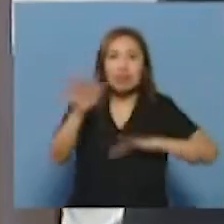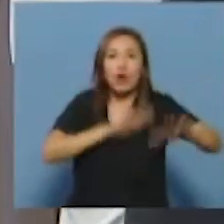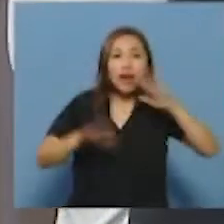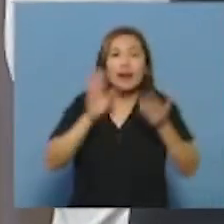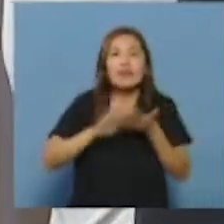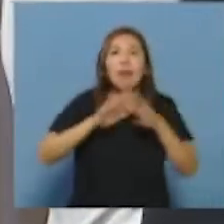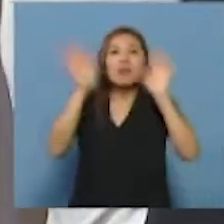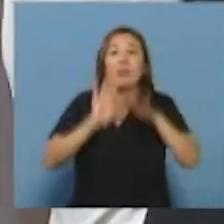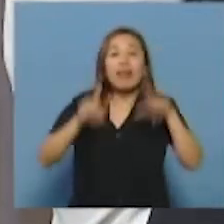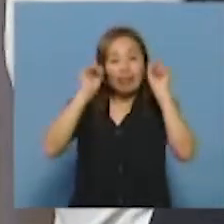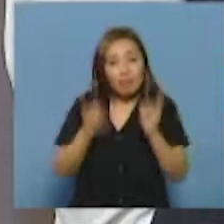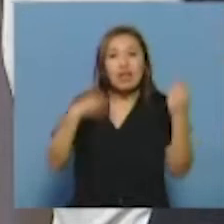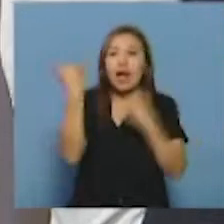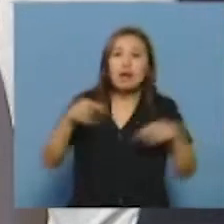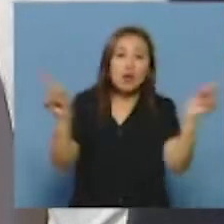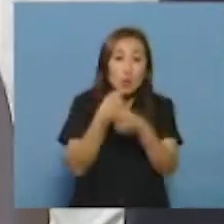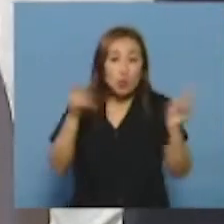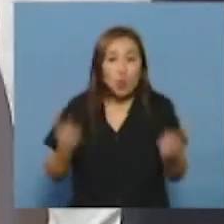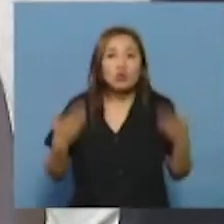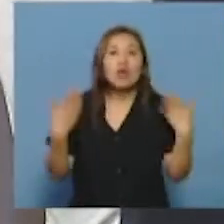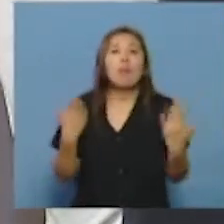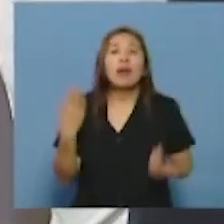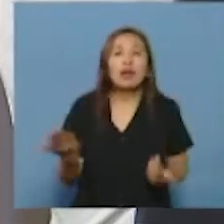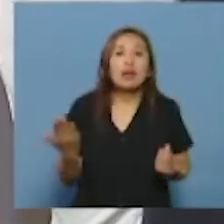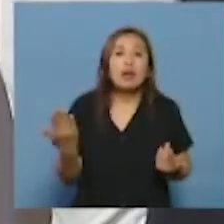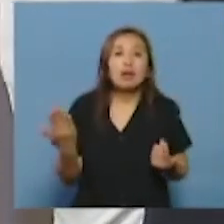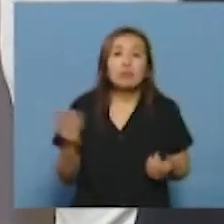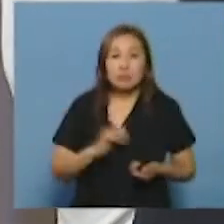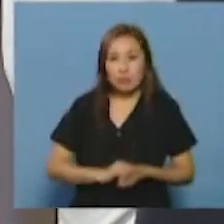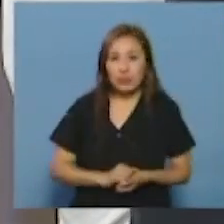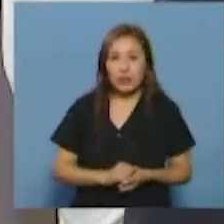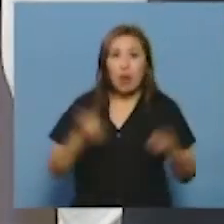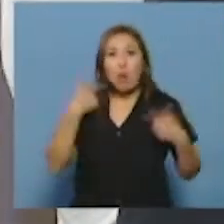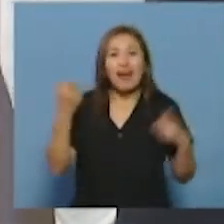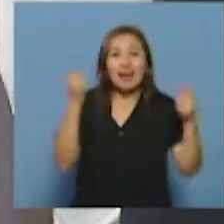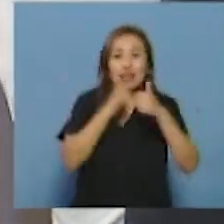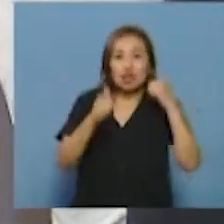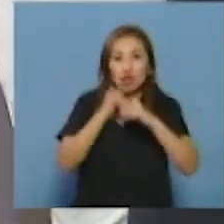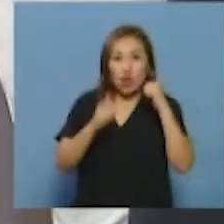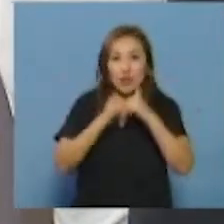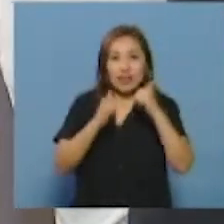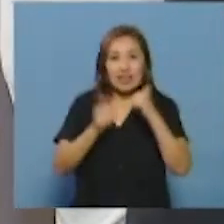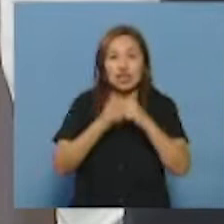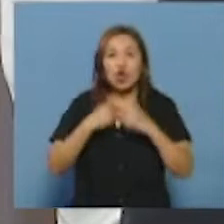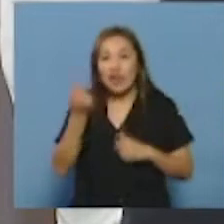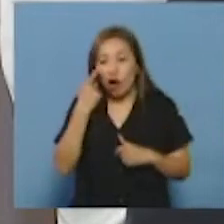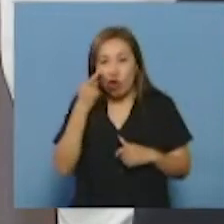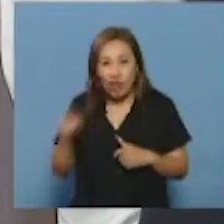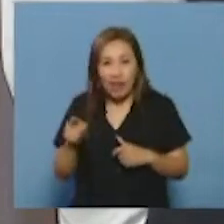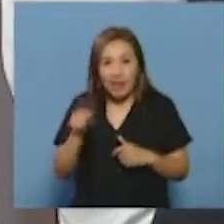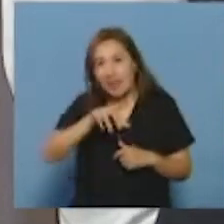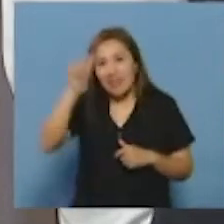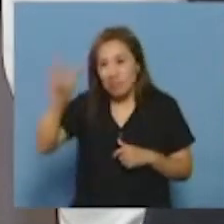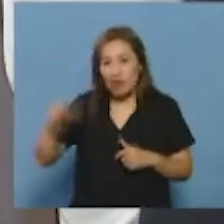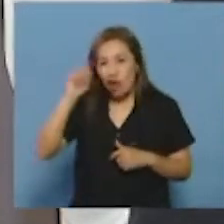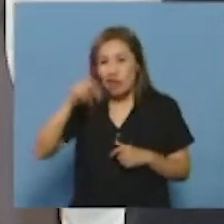gente que hace música para justamente no chocar con la historia de los derechos de autor. Entonces,